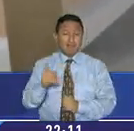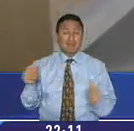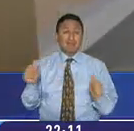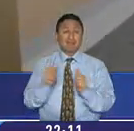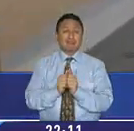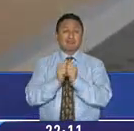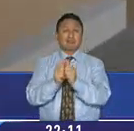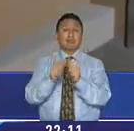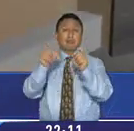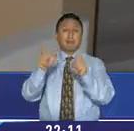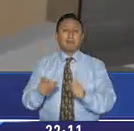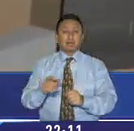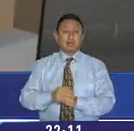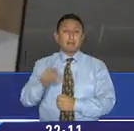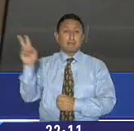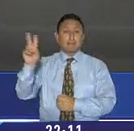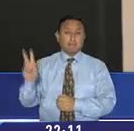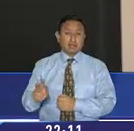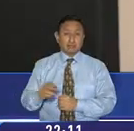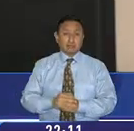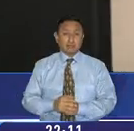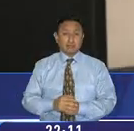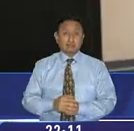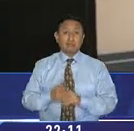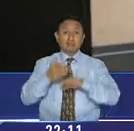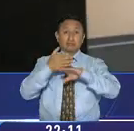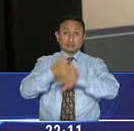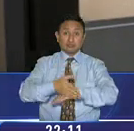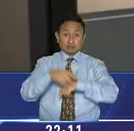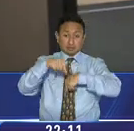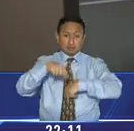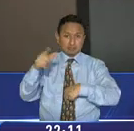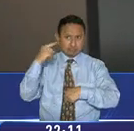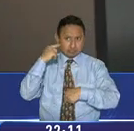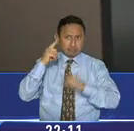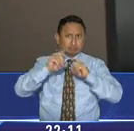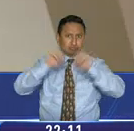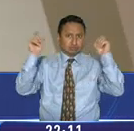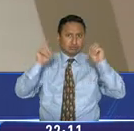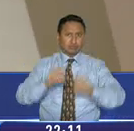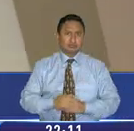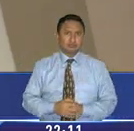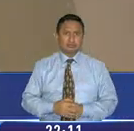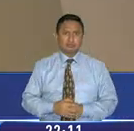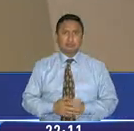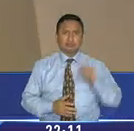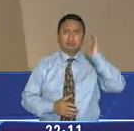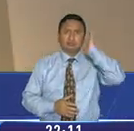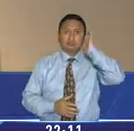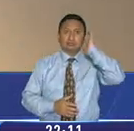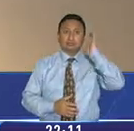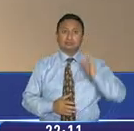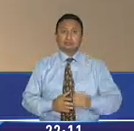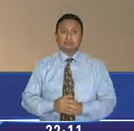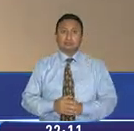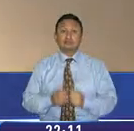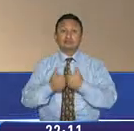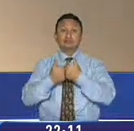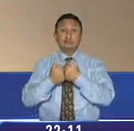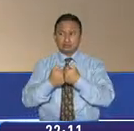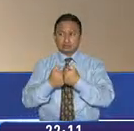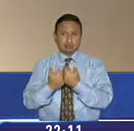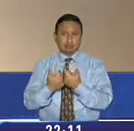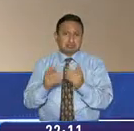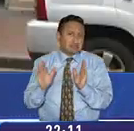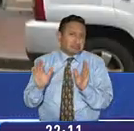de origen venezolano. Y luego de ello, se escuchó gritos en una de las habitaciones. No tenía pareja, pero parece que era un novio normal, o sea,